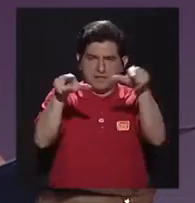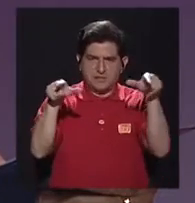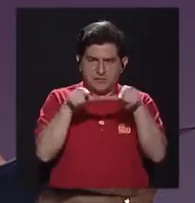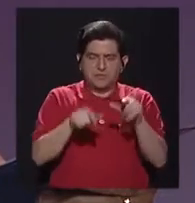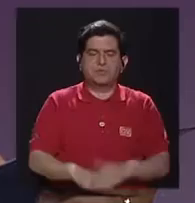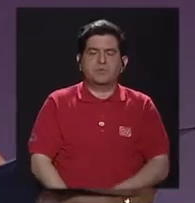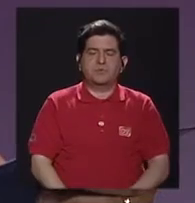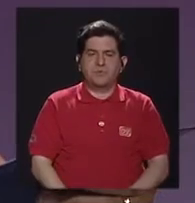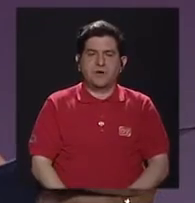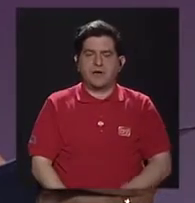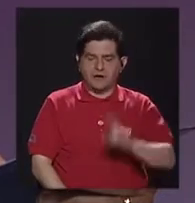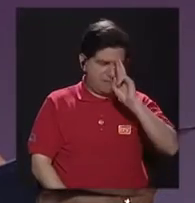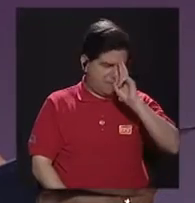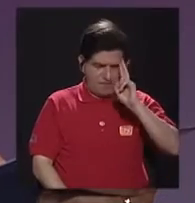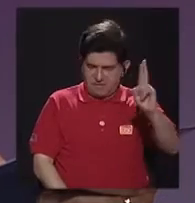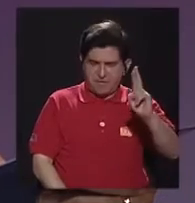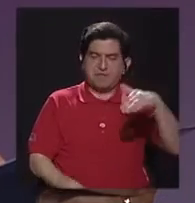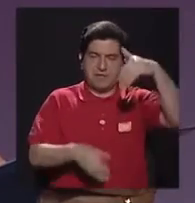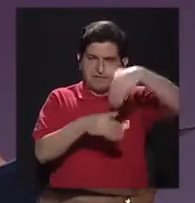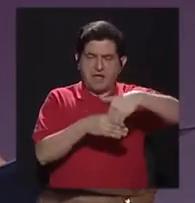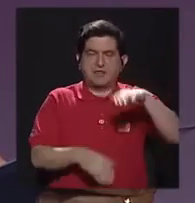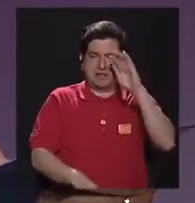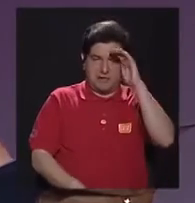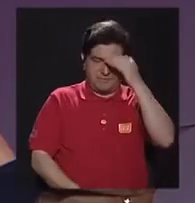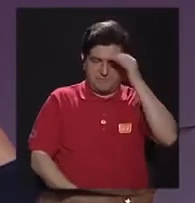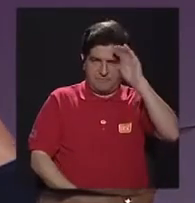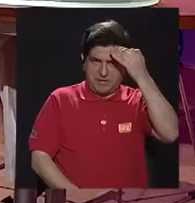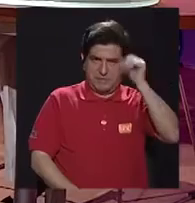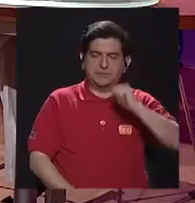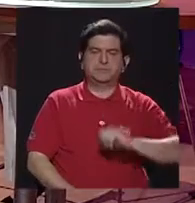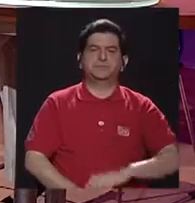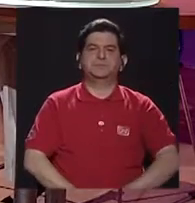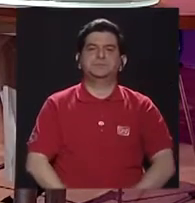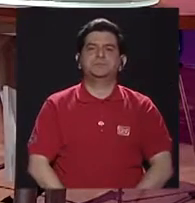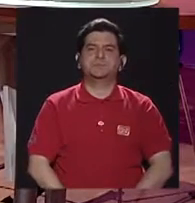página de Irreverencias, Facebook Irreverencias.